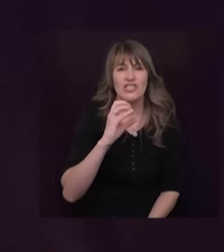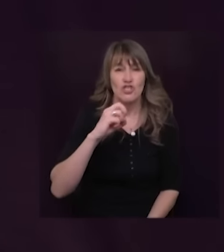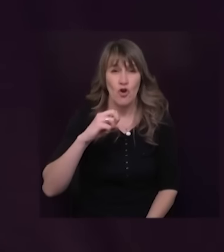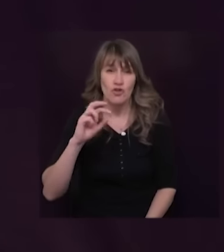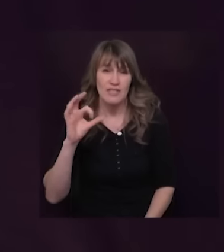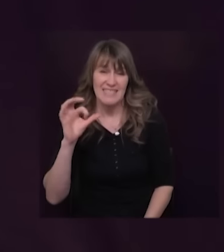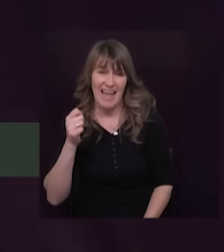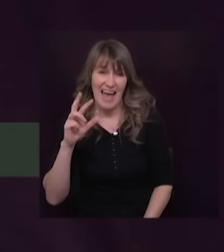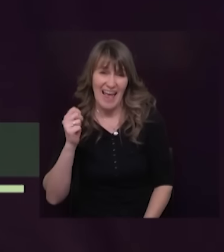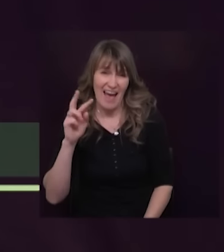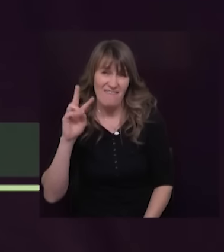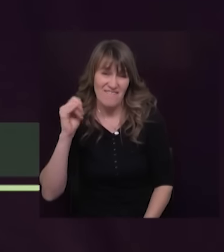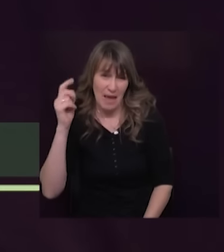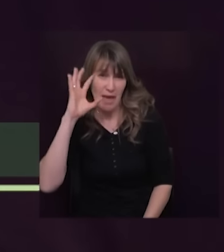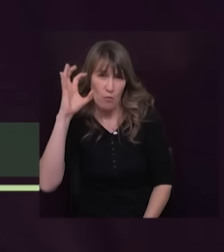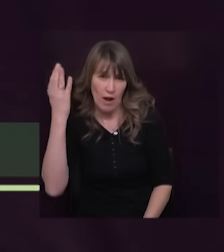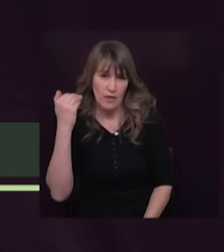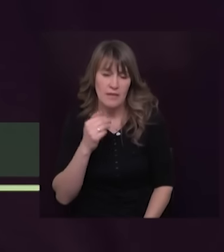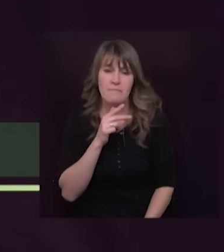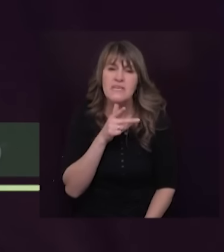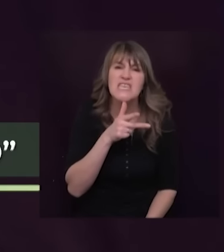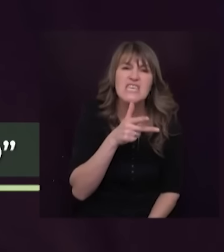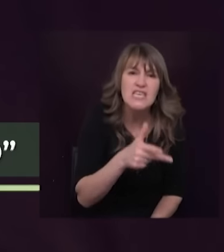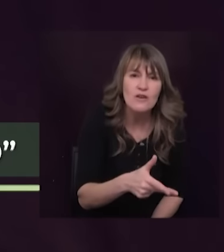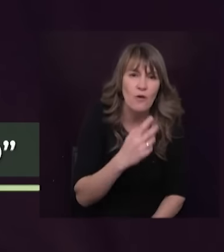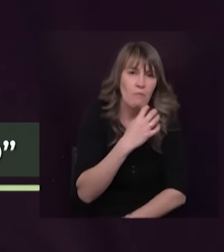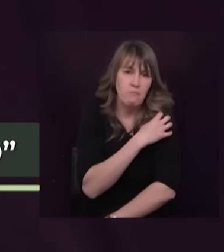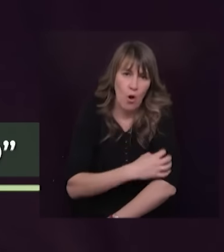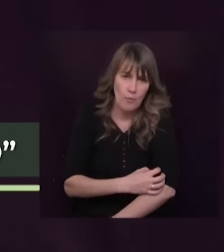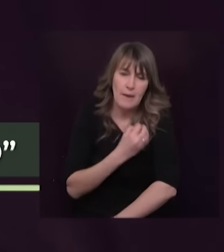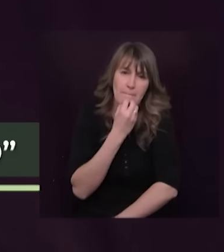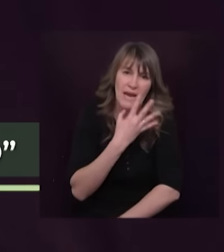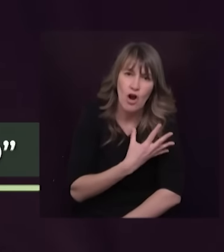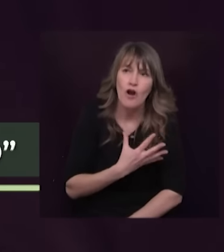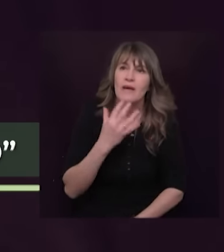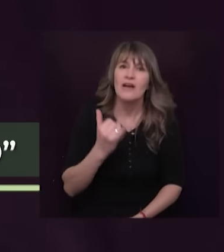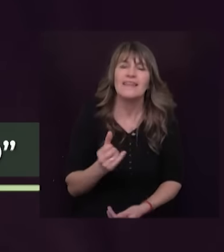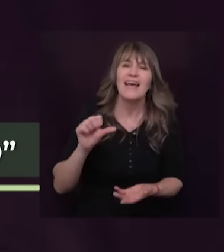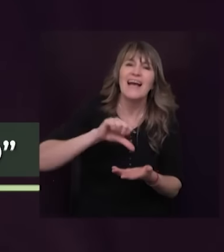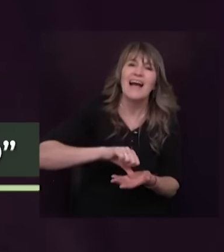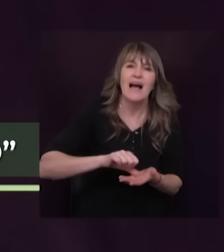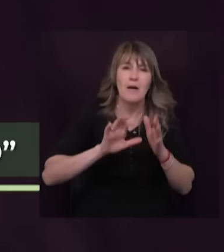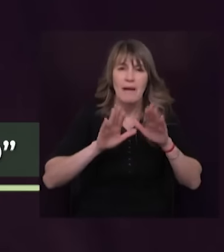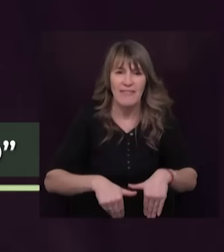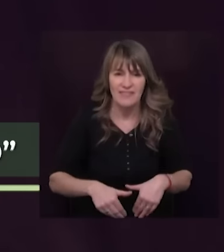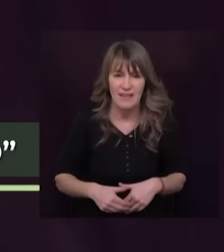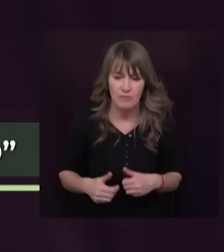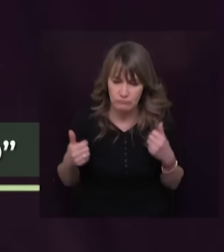Sarabia Prefiero dejar a mis hijos pobres pero con Patria y